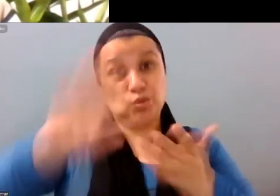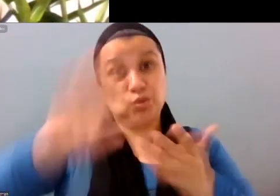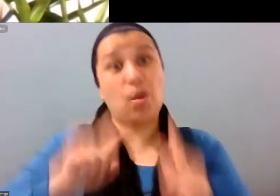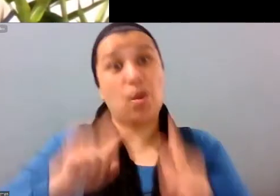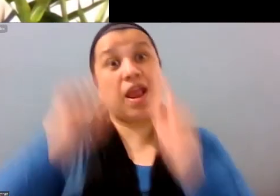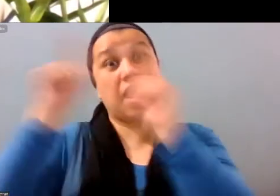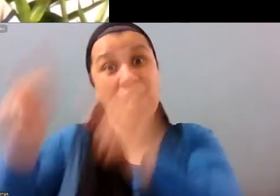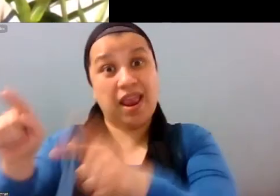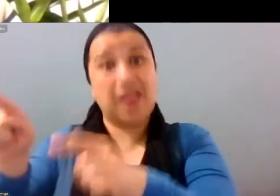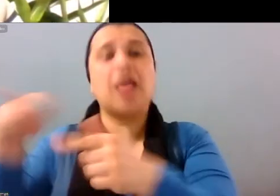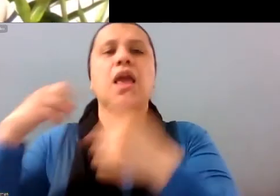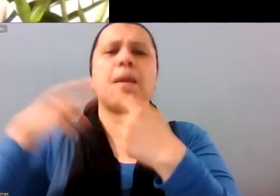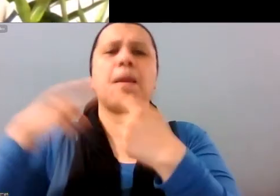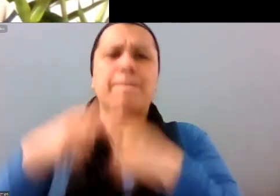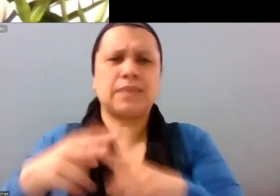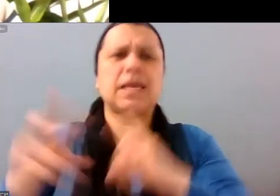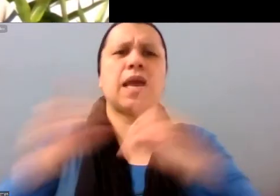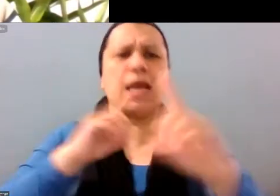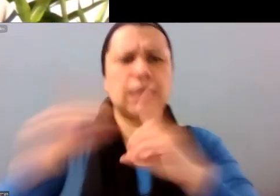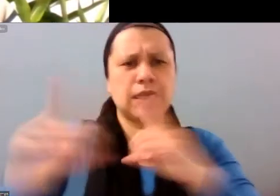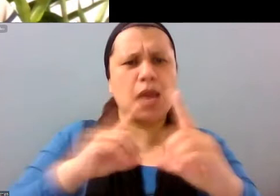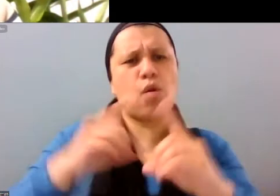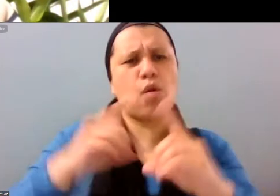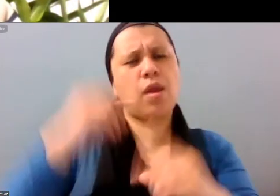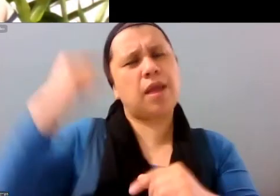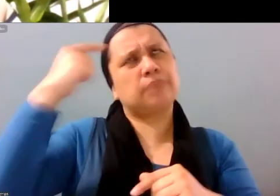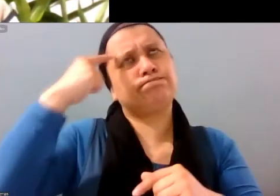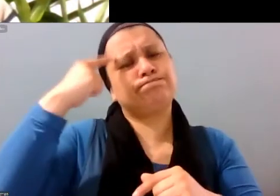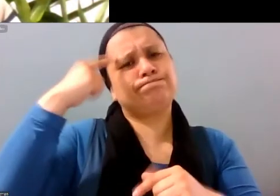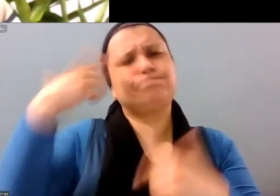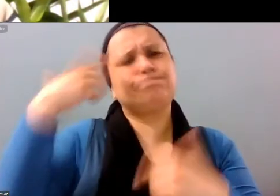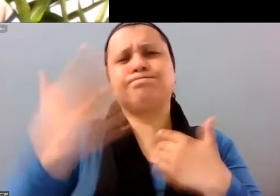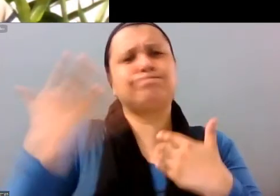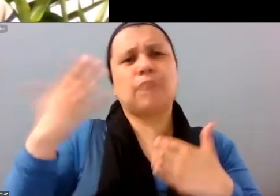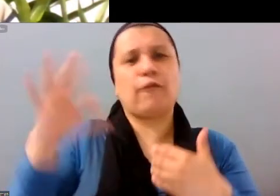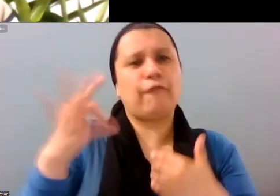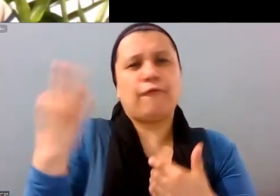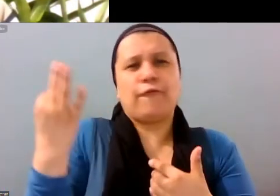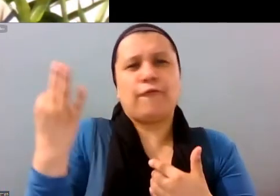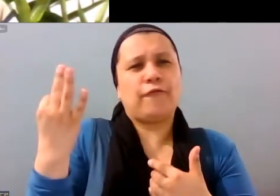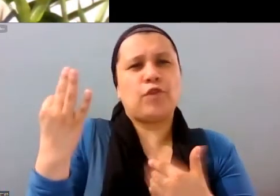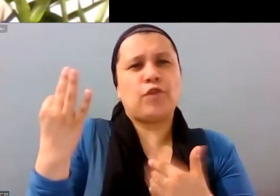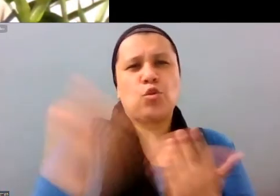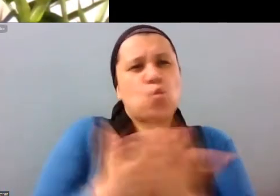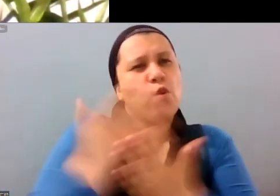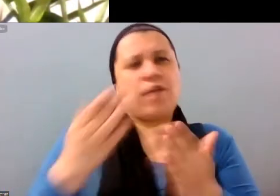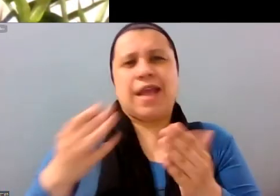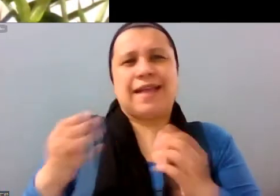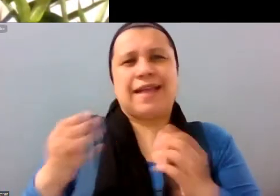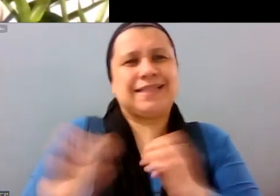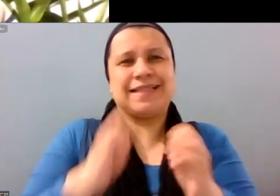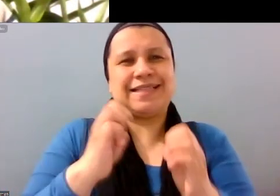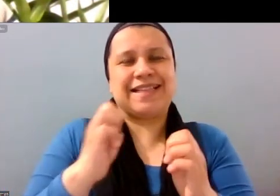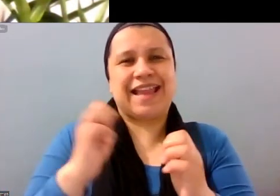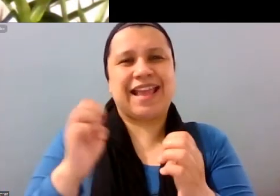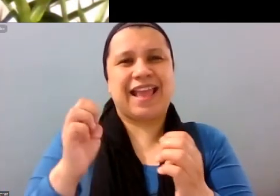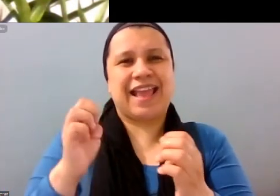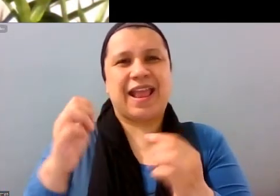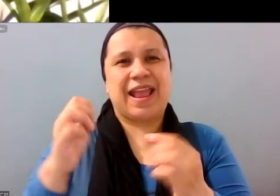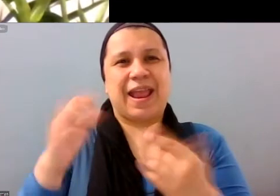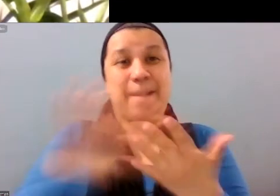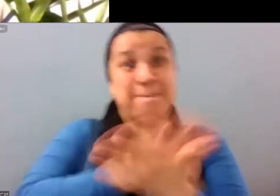negociar a pensar en nuevas formas en nuevas estrategias que sean mixtas es decir que combinen la